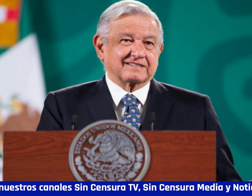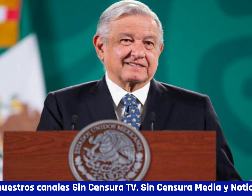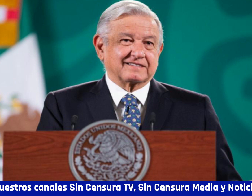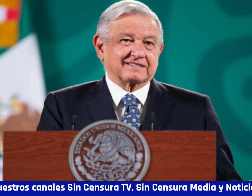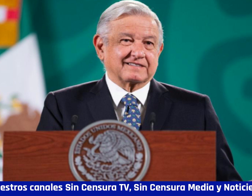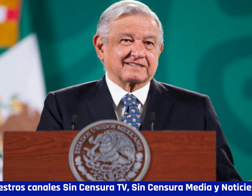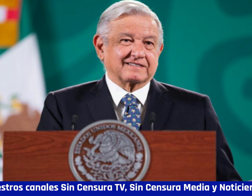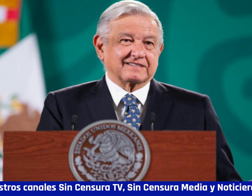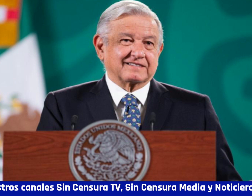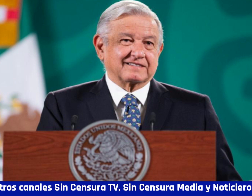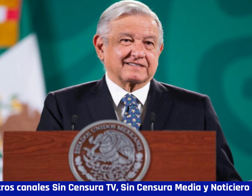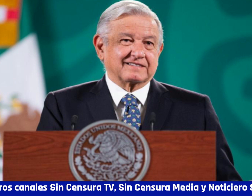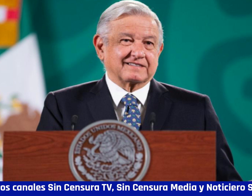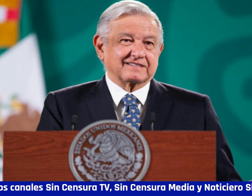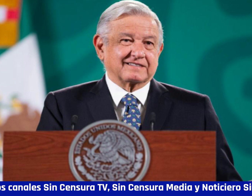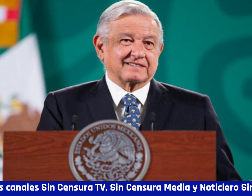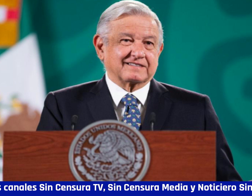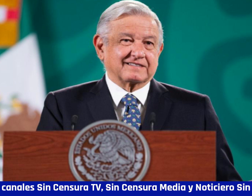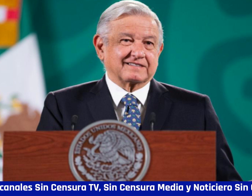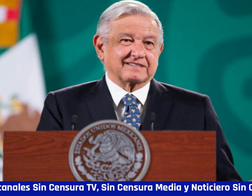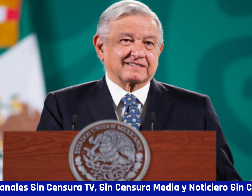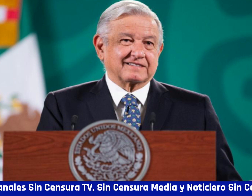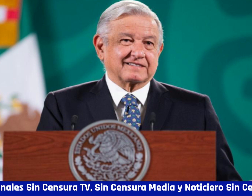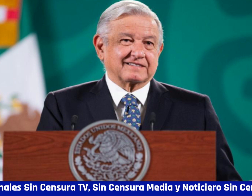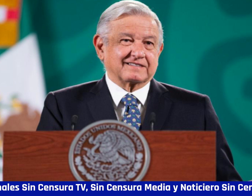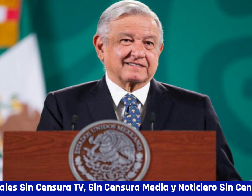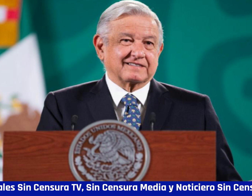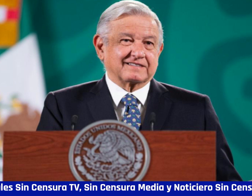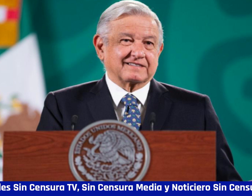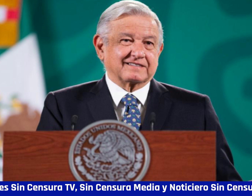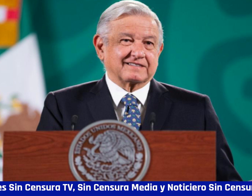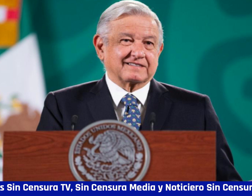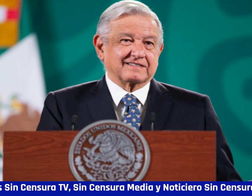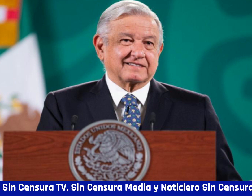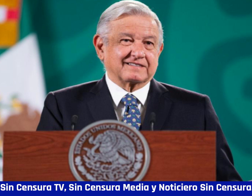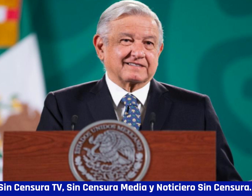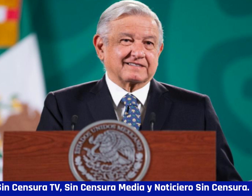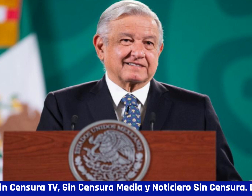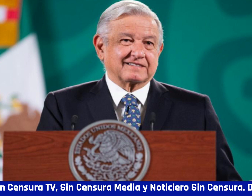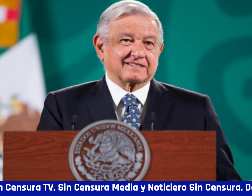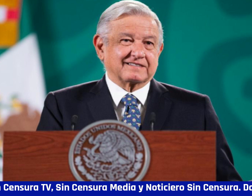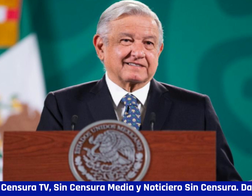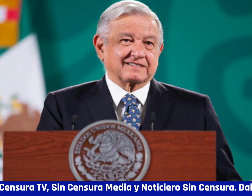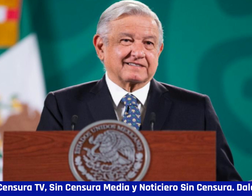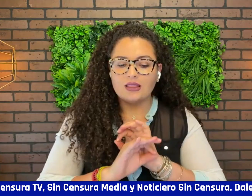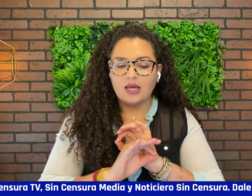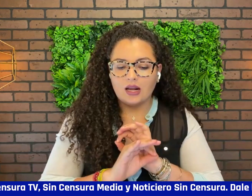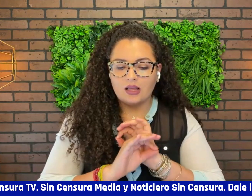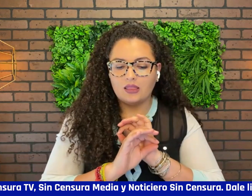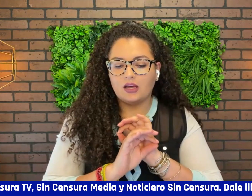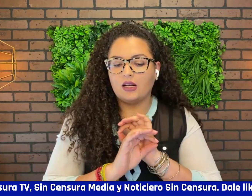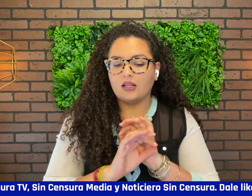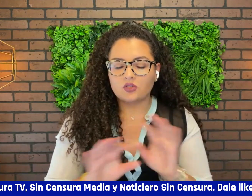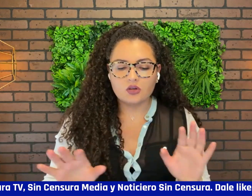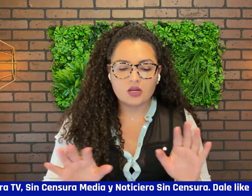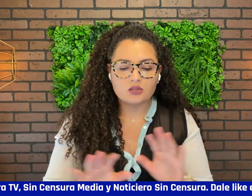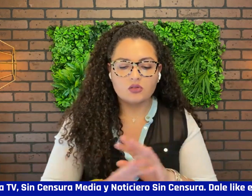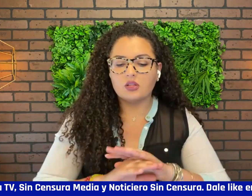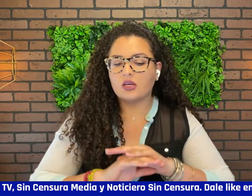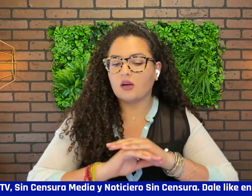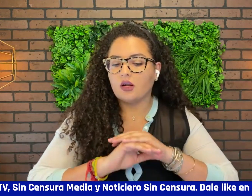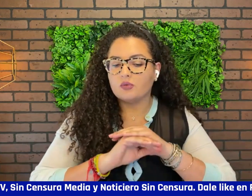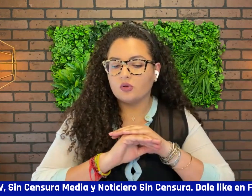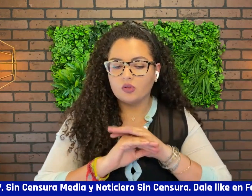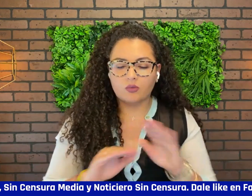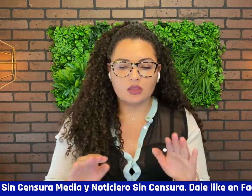Carlos Slim y cuando se va, no se dio una sola declaración, ¿no? Ni Claudia Sheinbaum ni Carlos Slim se fueron ahí sin dar declaraciones,